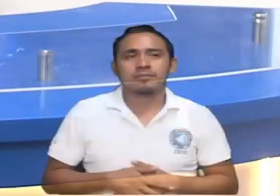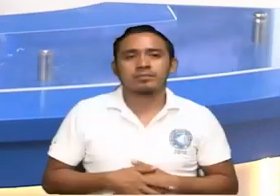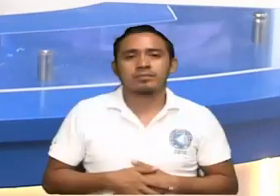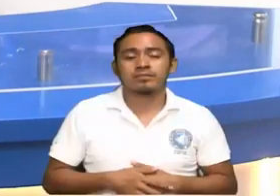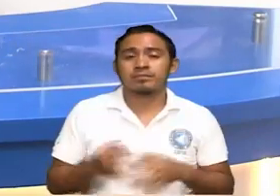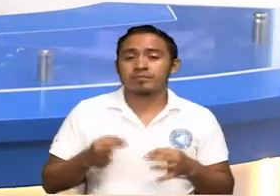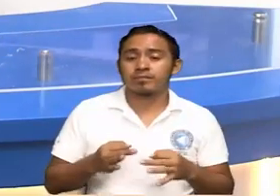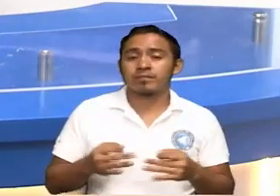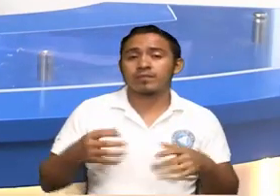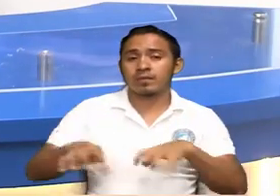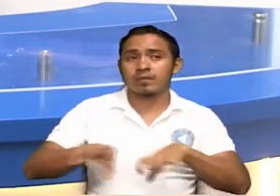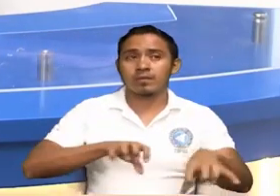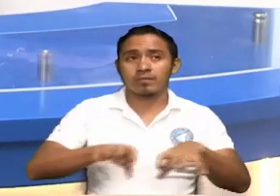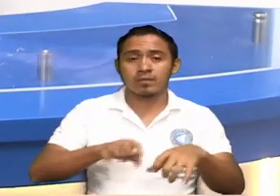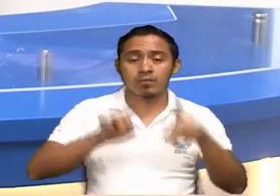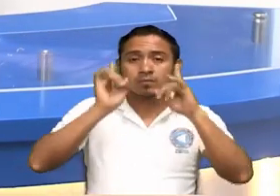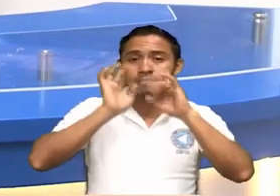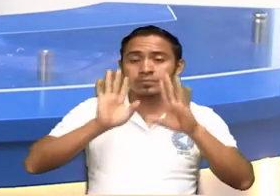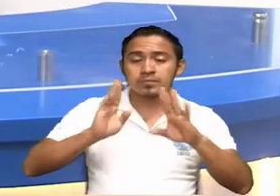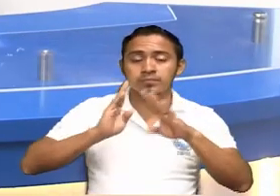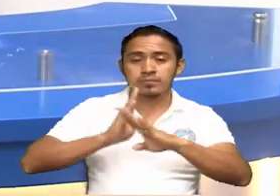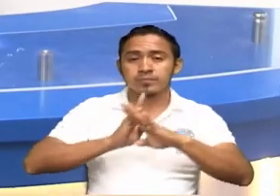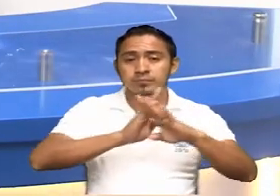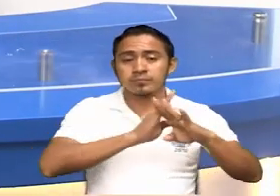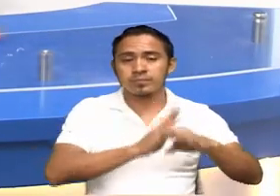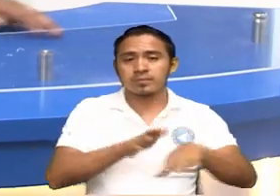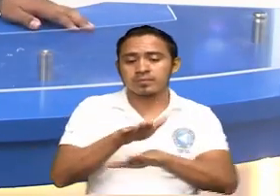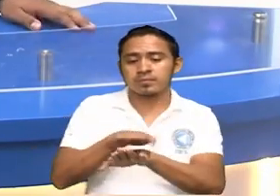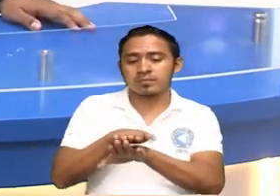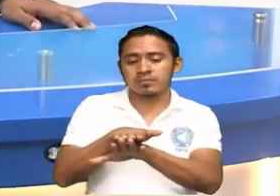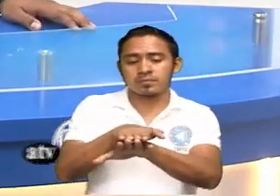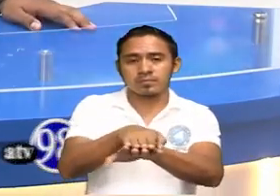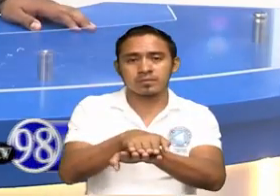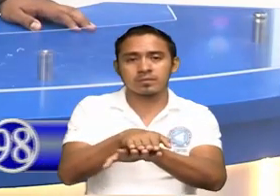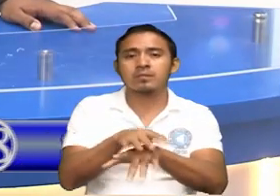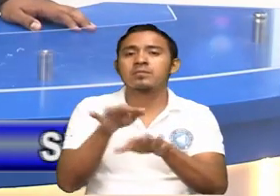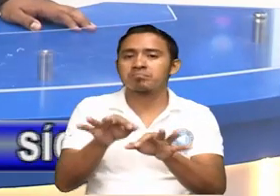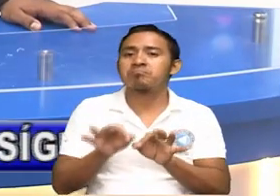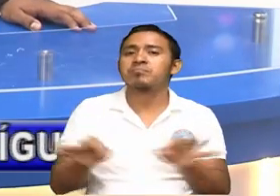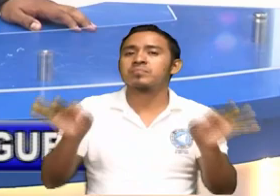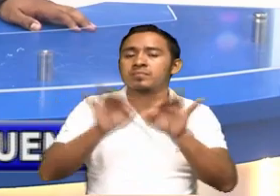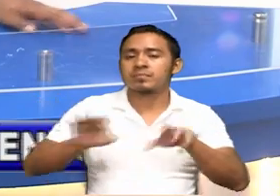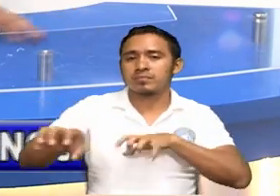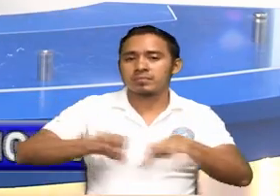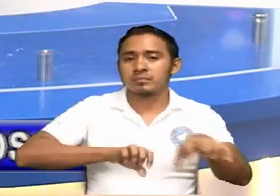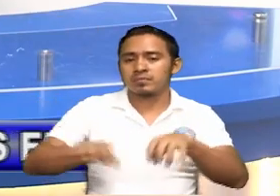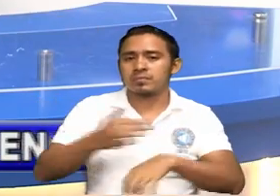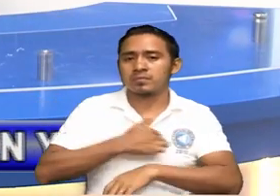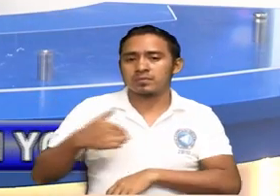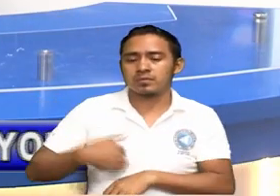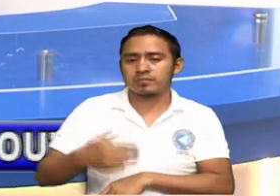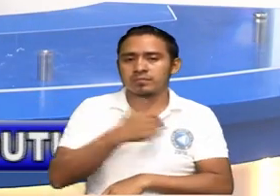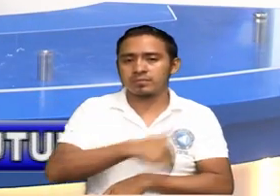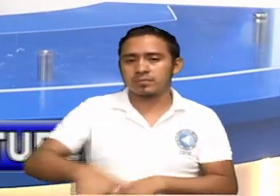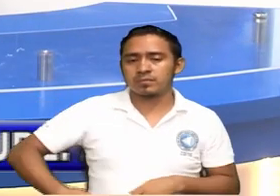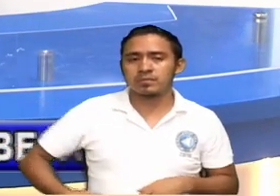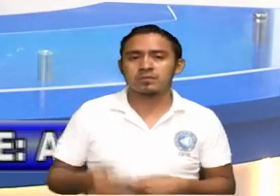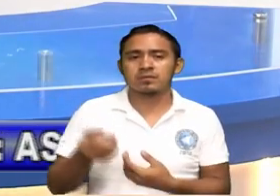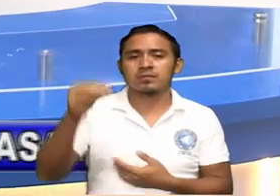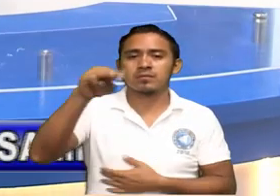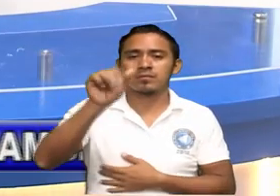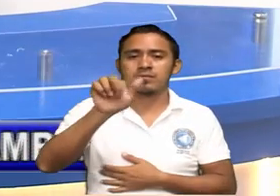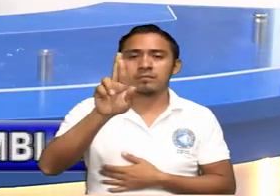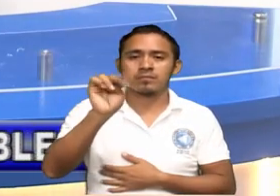Y bien, la campaña sobre el cuidado y protección de nuestras tortugas marinas fue una de las principales actividades organizadas por el Ministerio de los